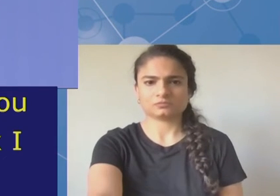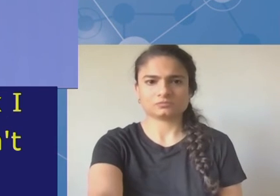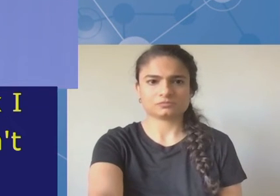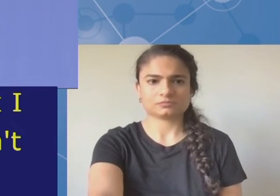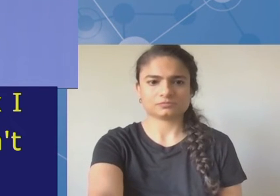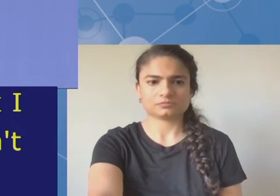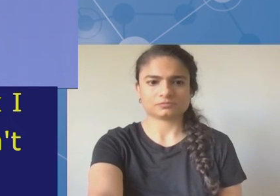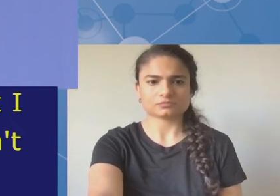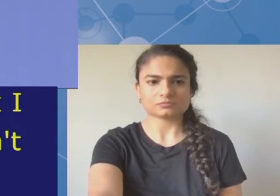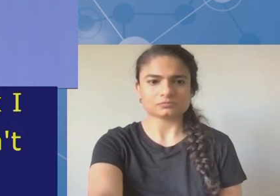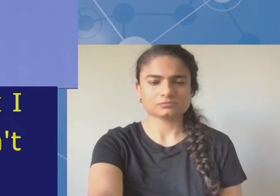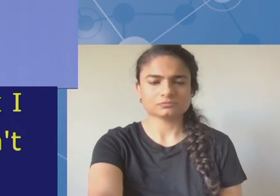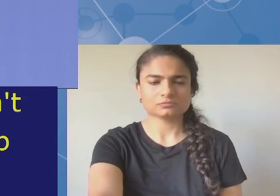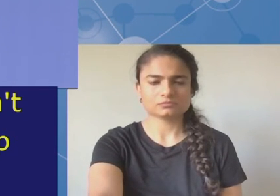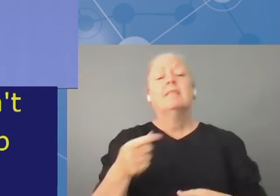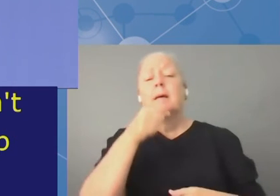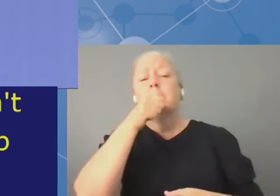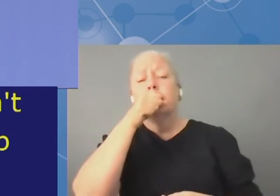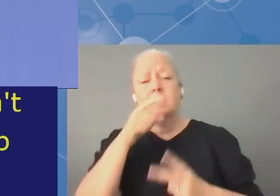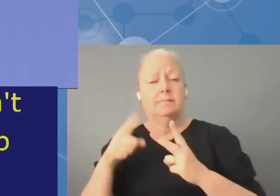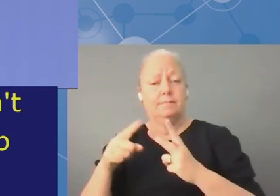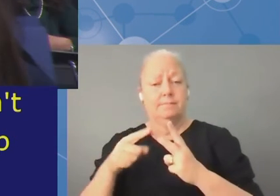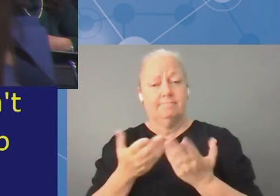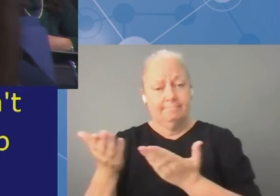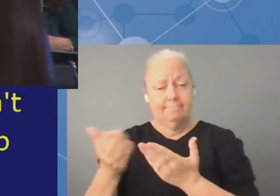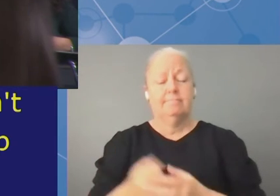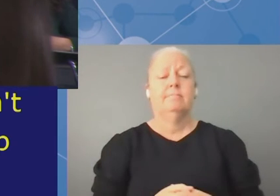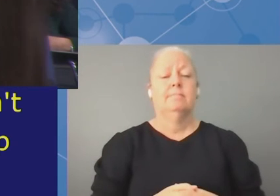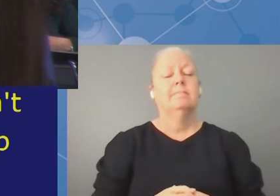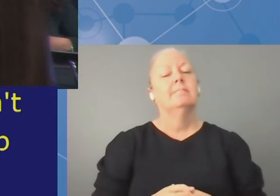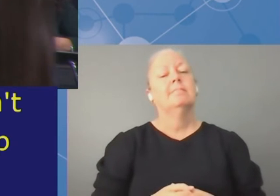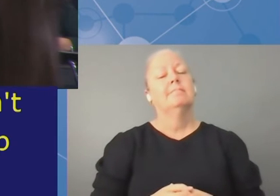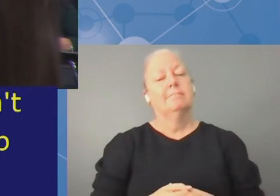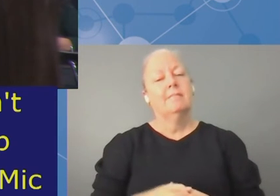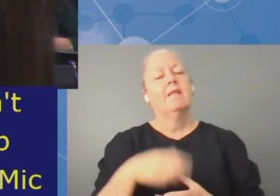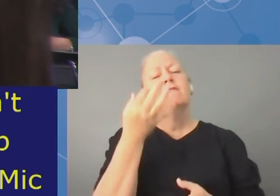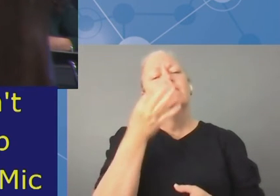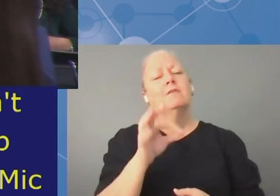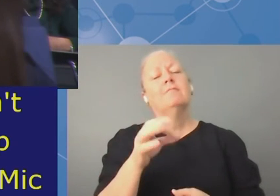hacia los micrófonos. Ya no tenemos tiempo para más comentarios.